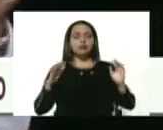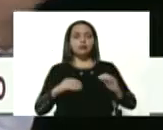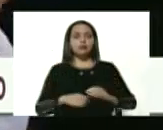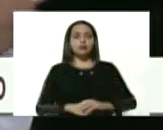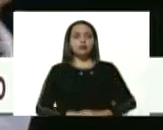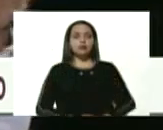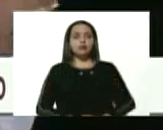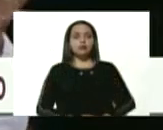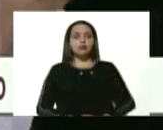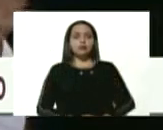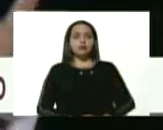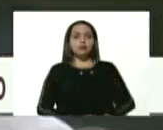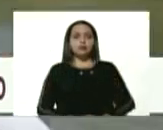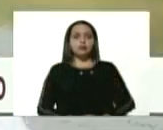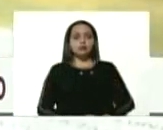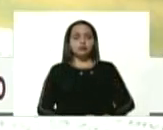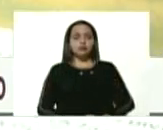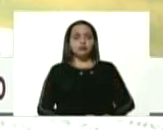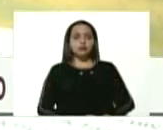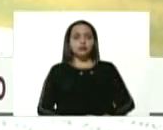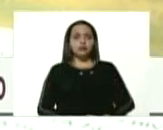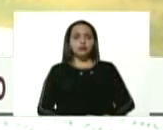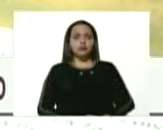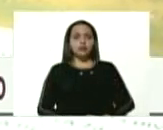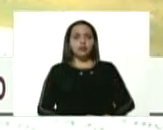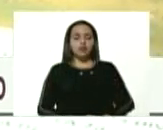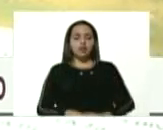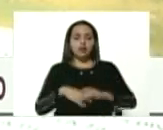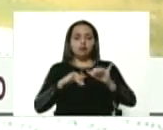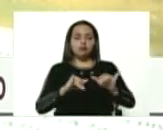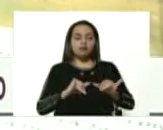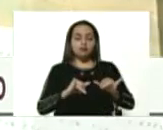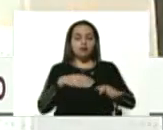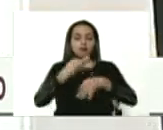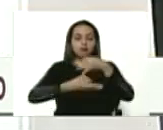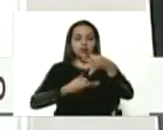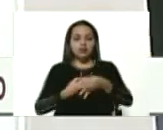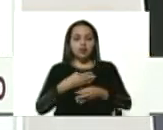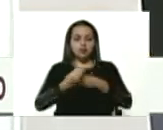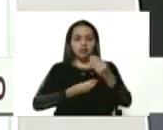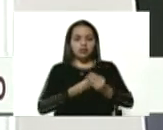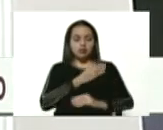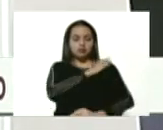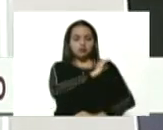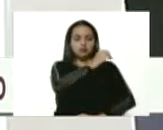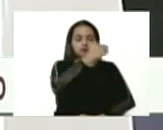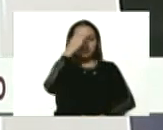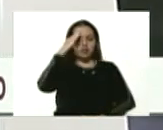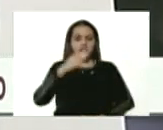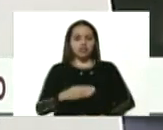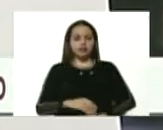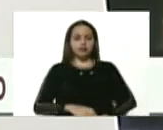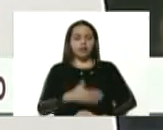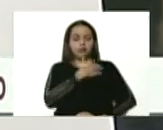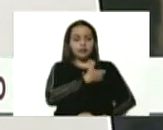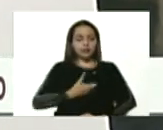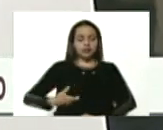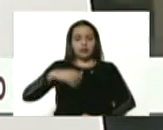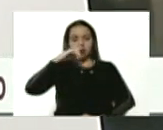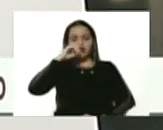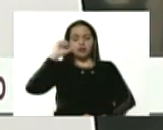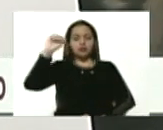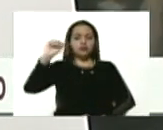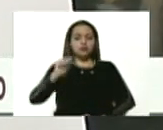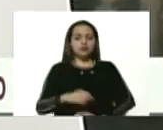De la República Bolivariana de Venezuela por parte del alto mando militar. Al ciudadano Nicolás Maduro Moros,